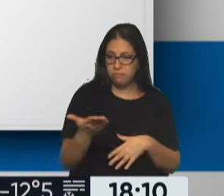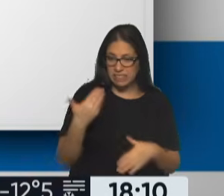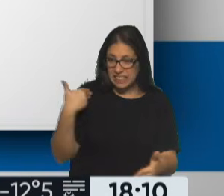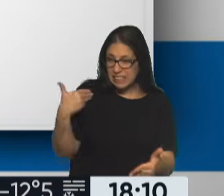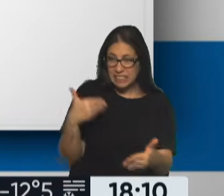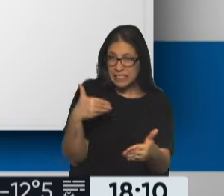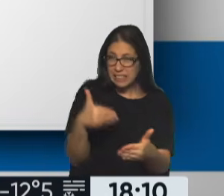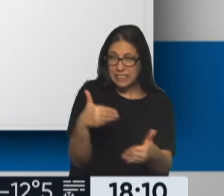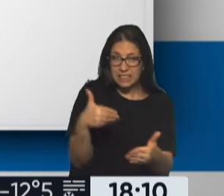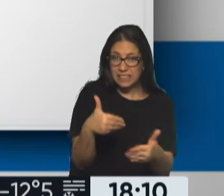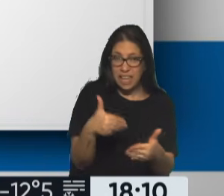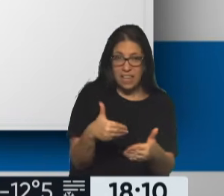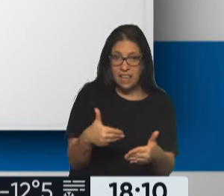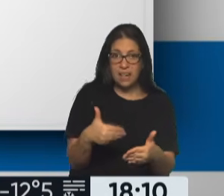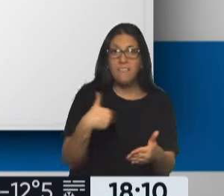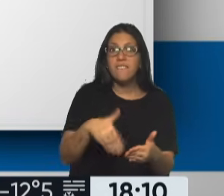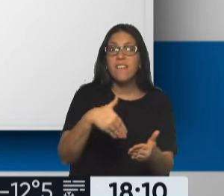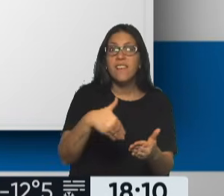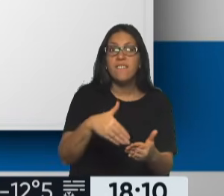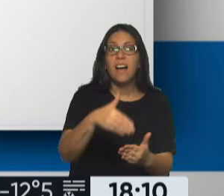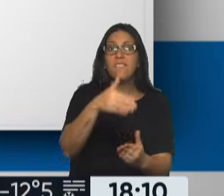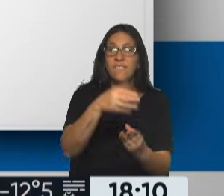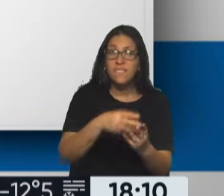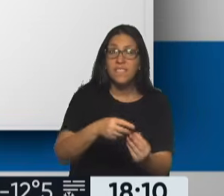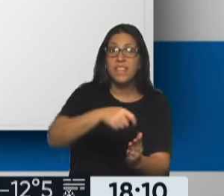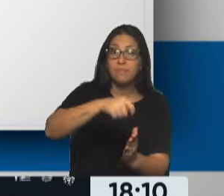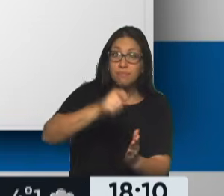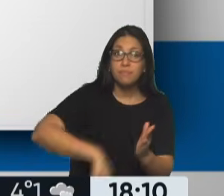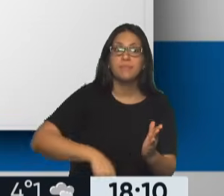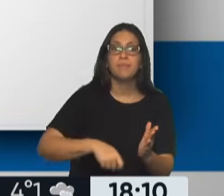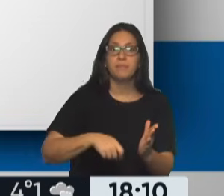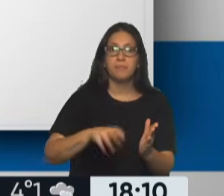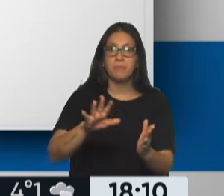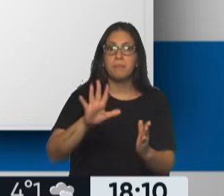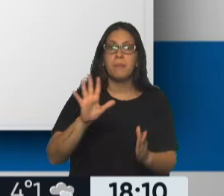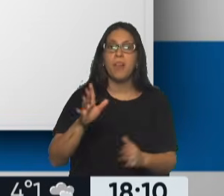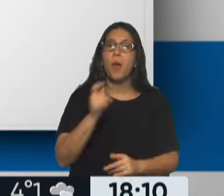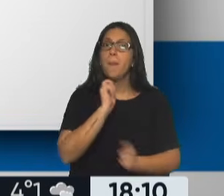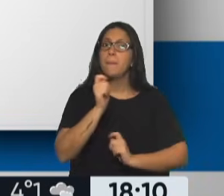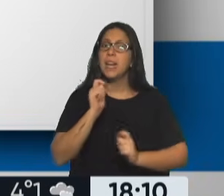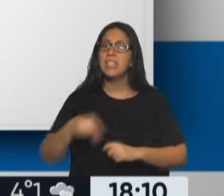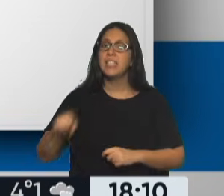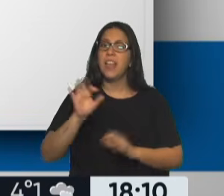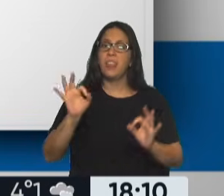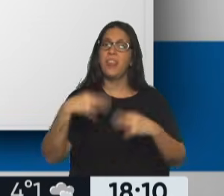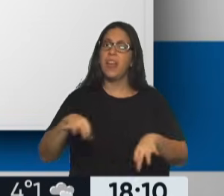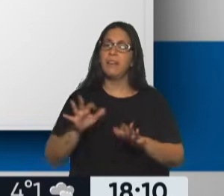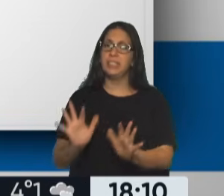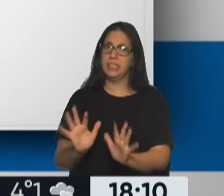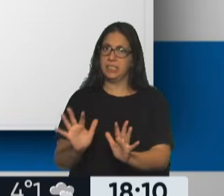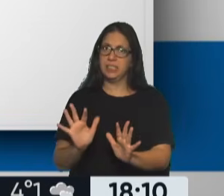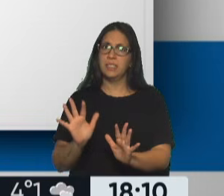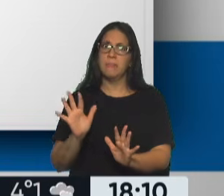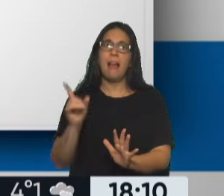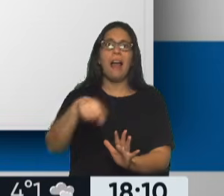tan cerca. Está pendiente de finalización. La prensa debe refrendar para frenar justamente